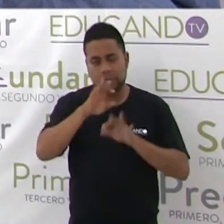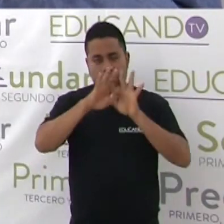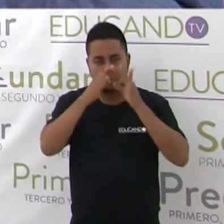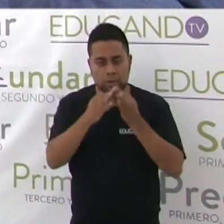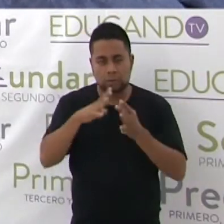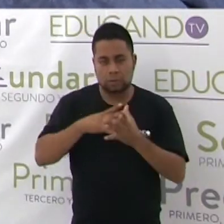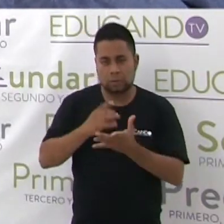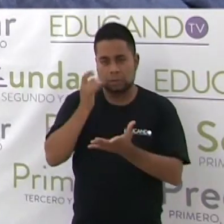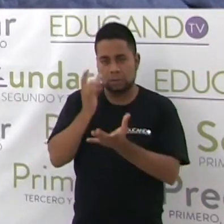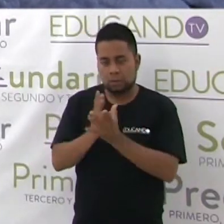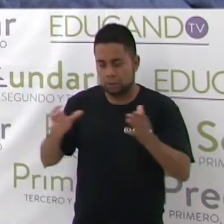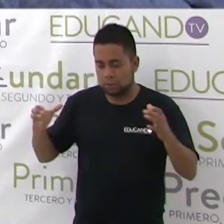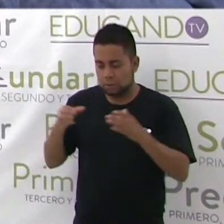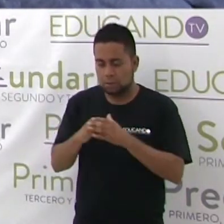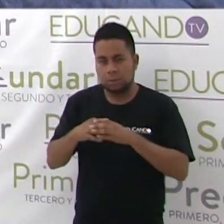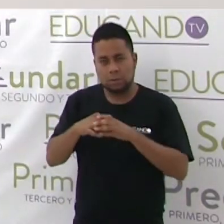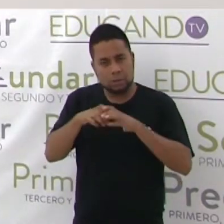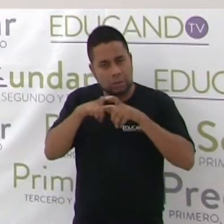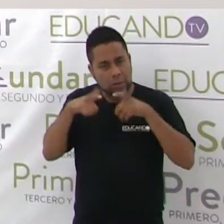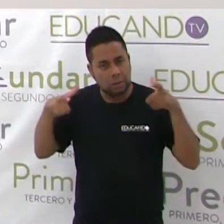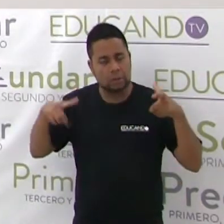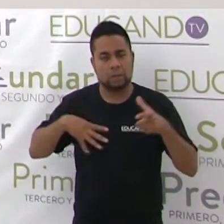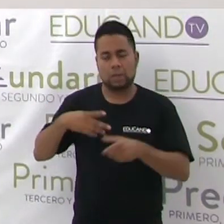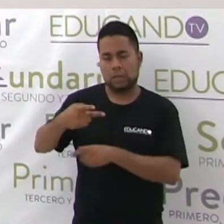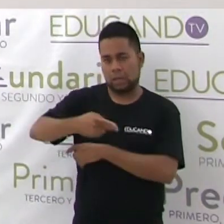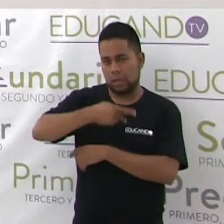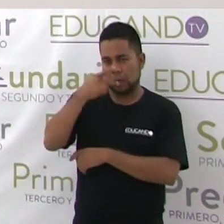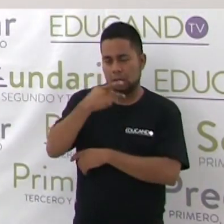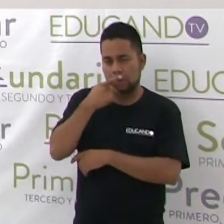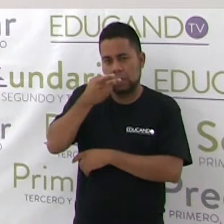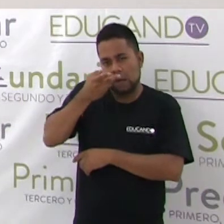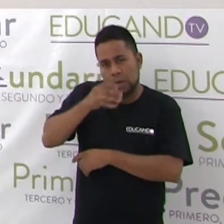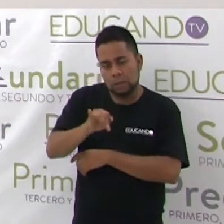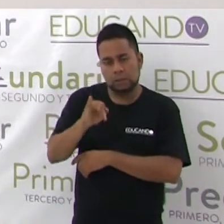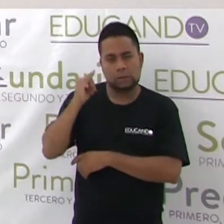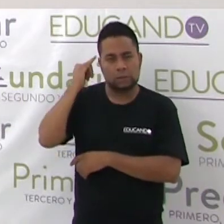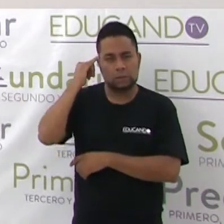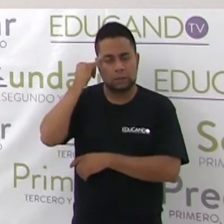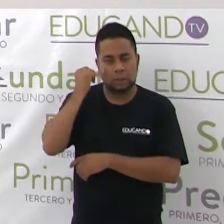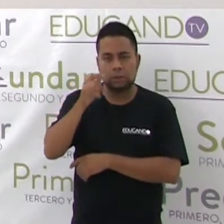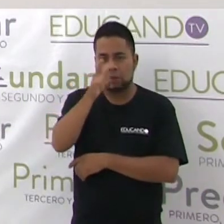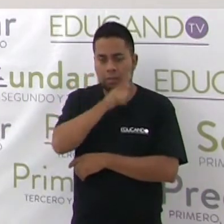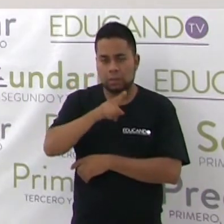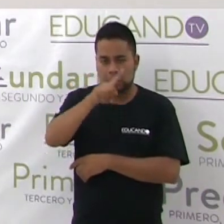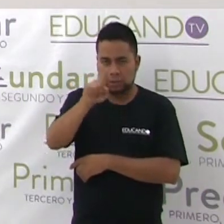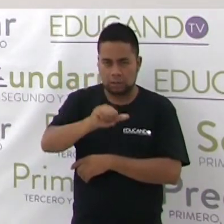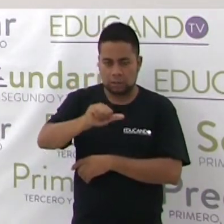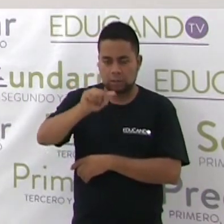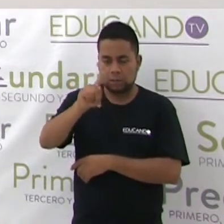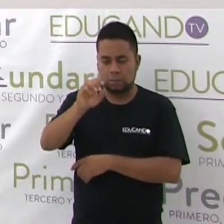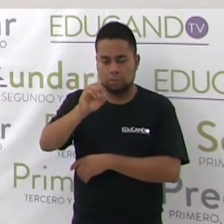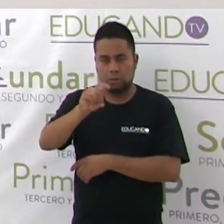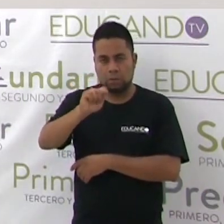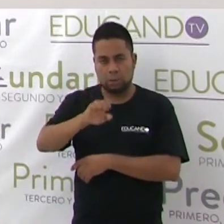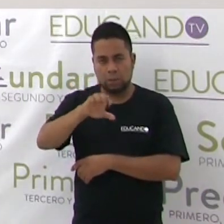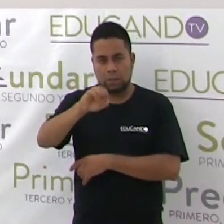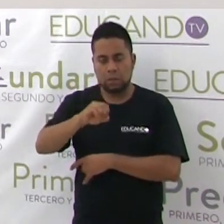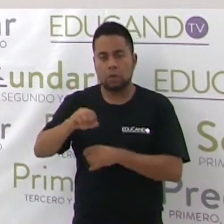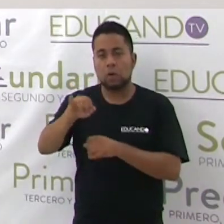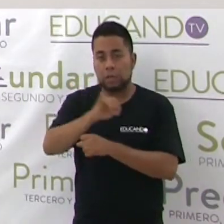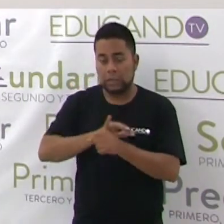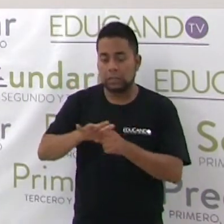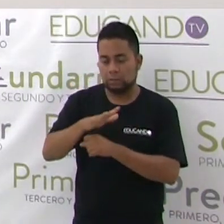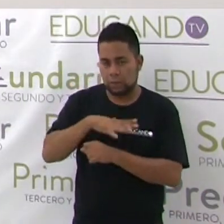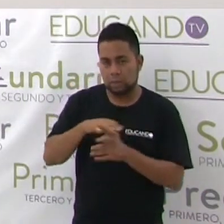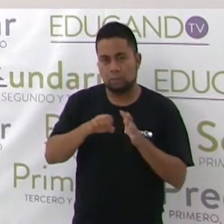una zona muy extensa en la que se habla este dialecto. Claro que el que más relevancia tiene es el del Istmo, pero tenemos